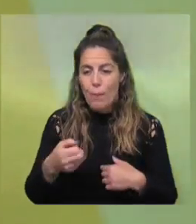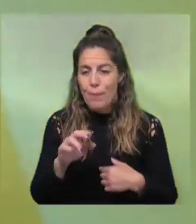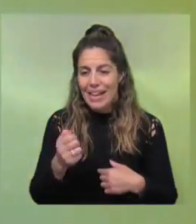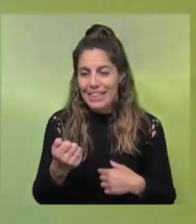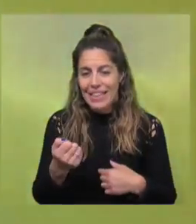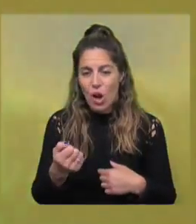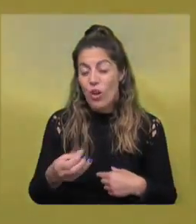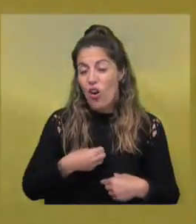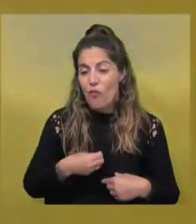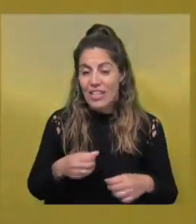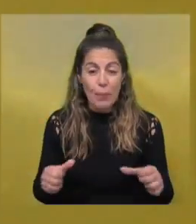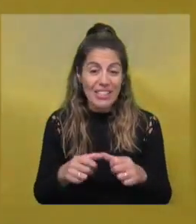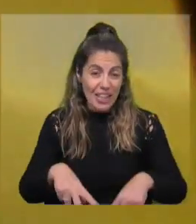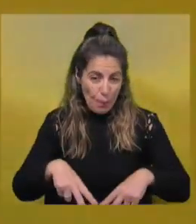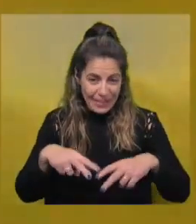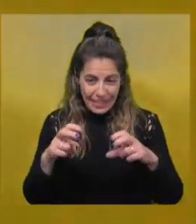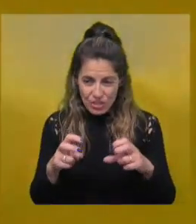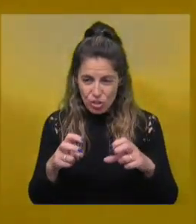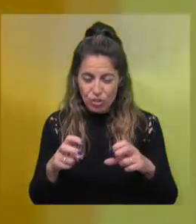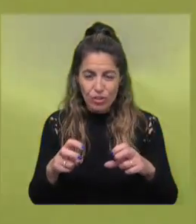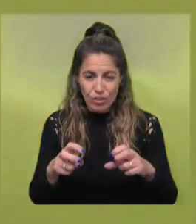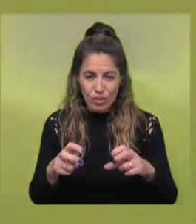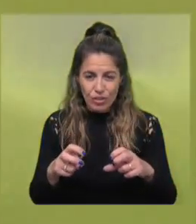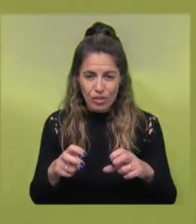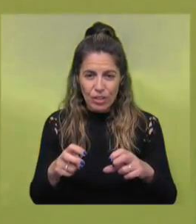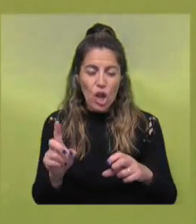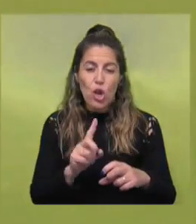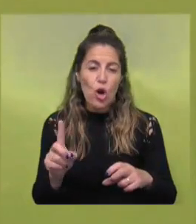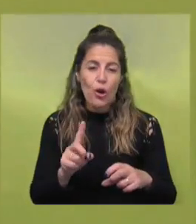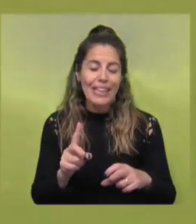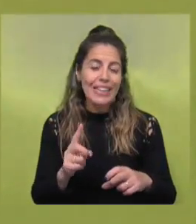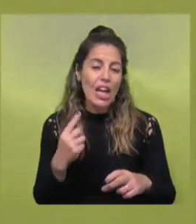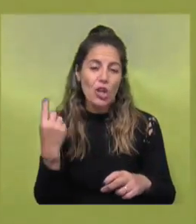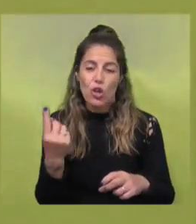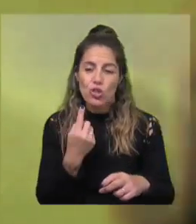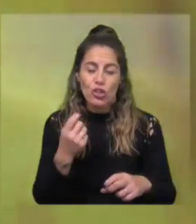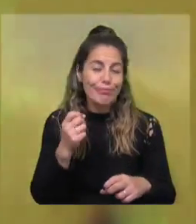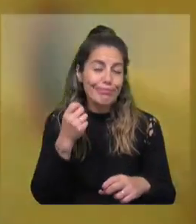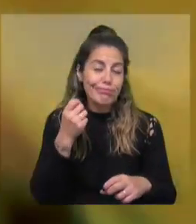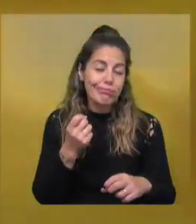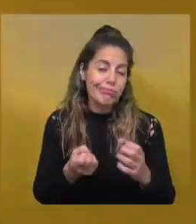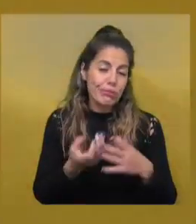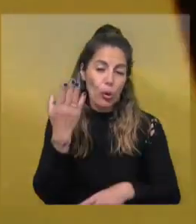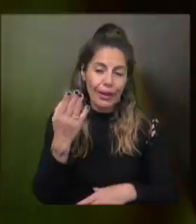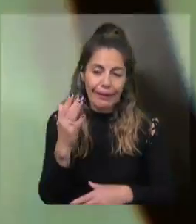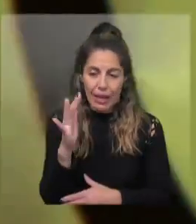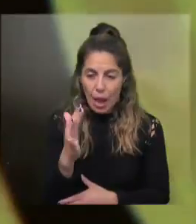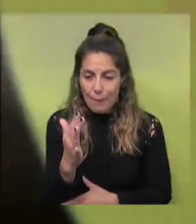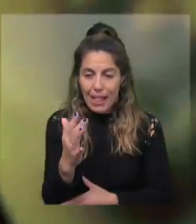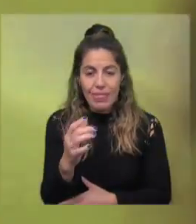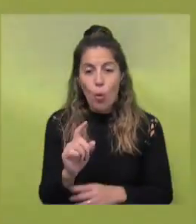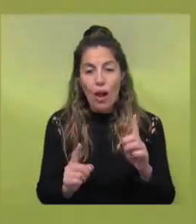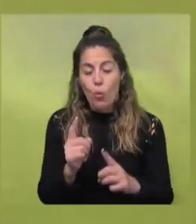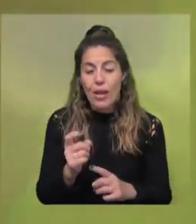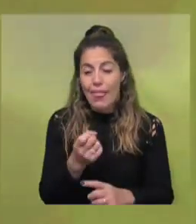voto de confianza para hacer la investigación. Y no es algo que nosotros, se nos ocurrió que la planta o alguna de las